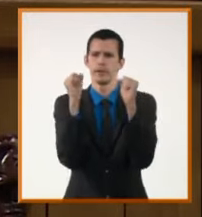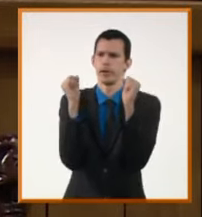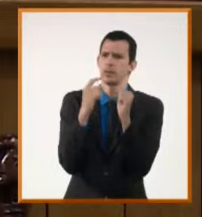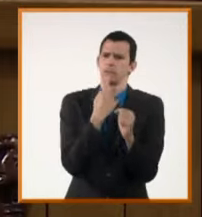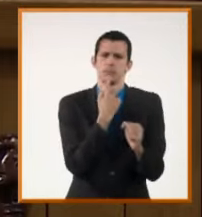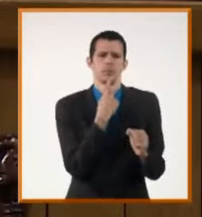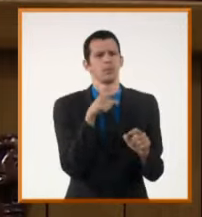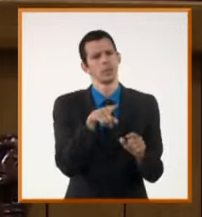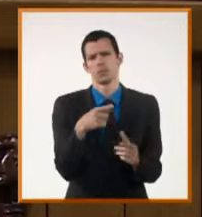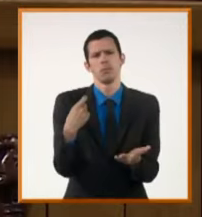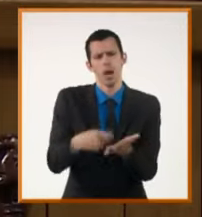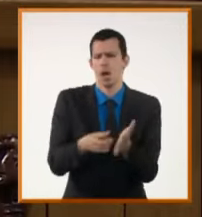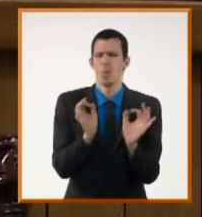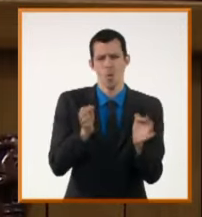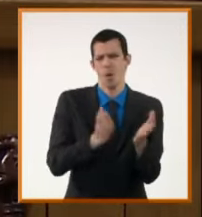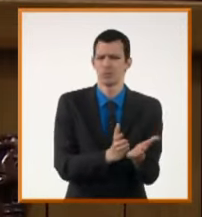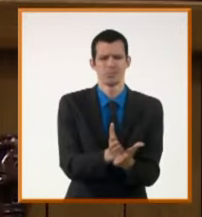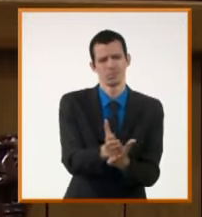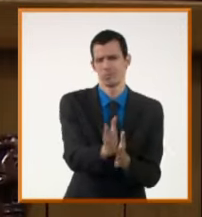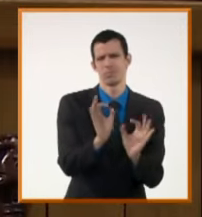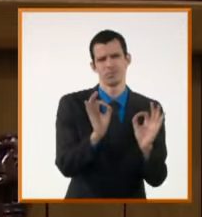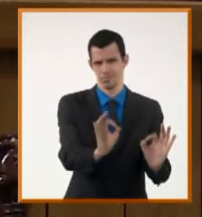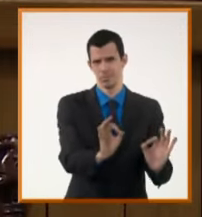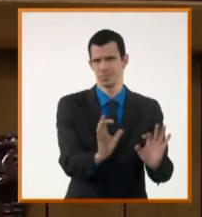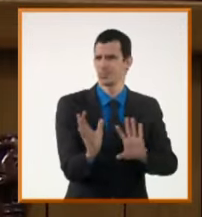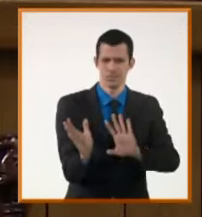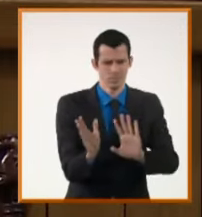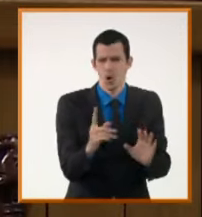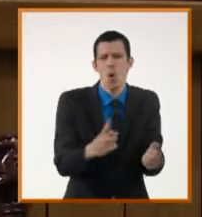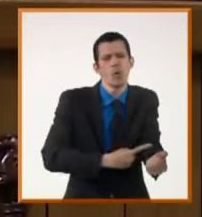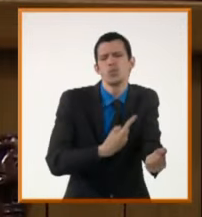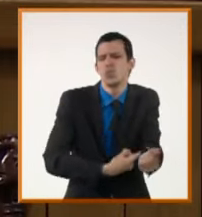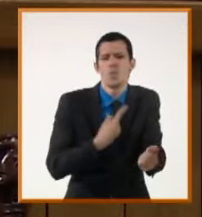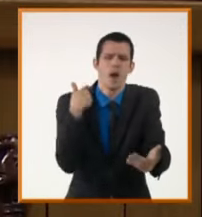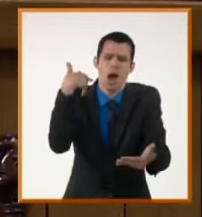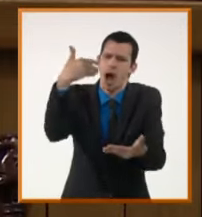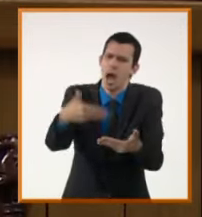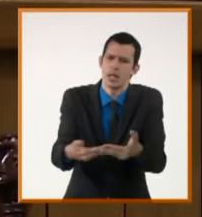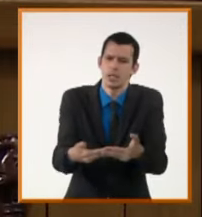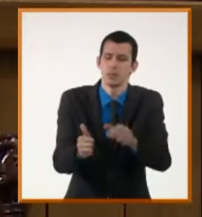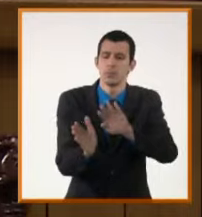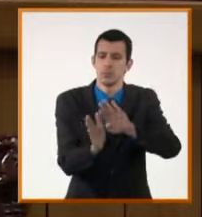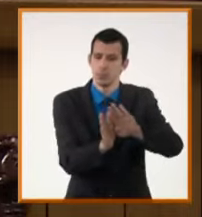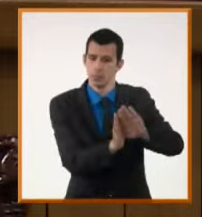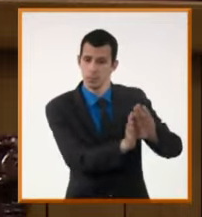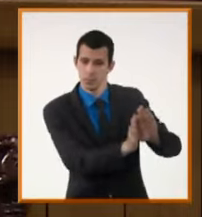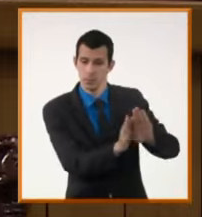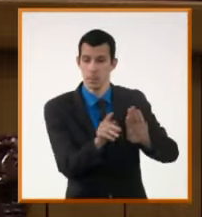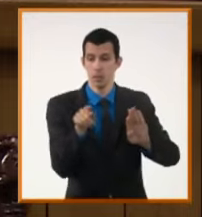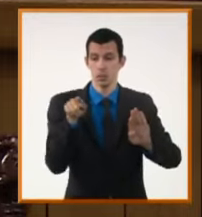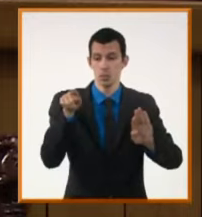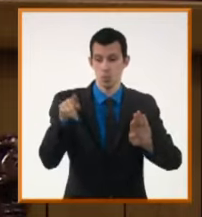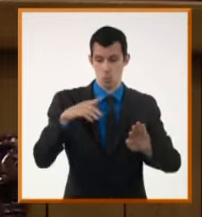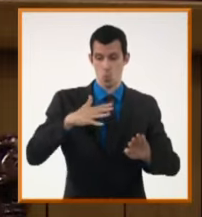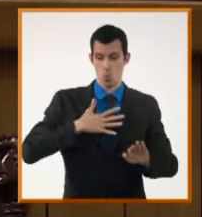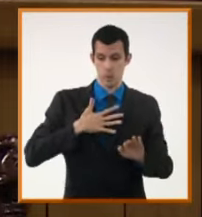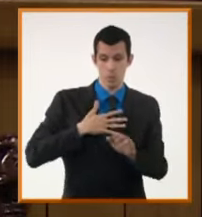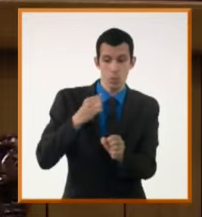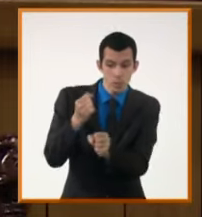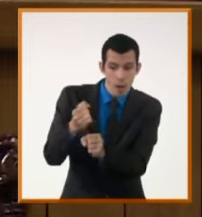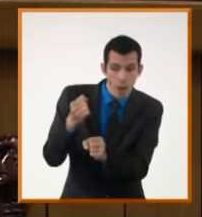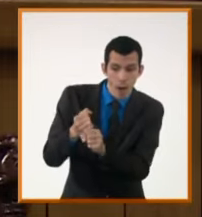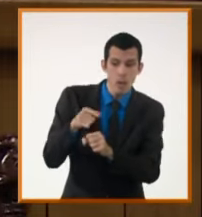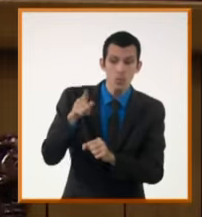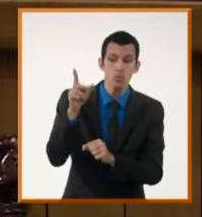las actividades que no son residenciales, que es otra. Y también tenemos que incrementar la exigencia